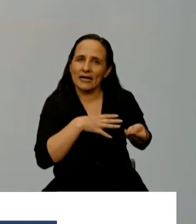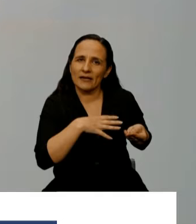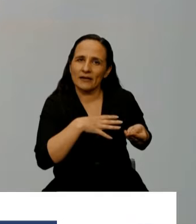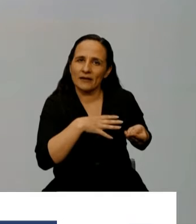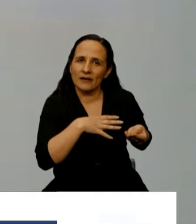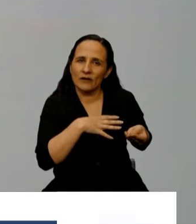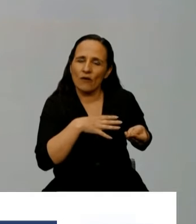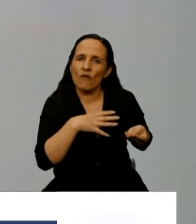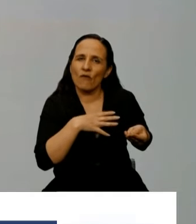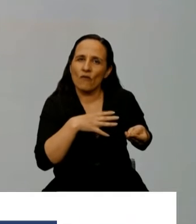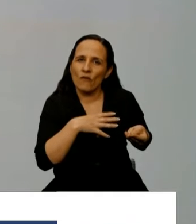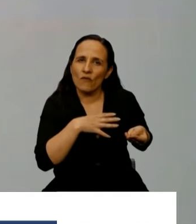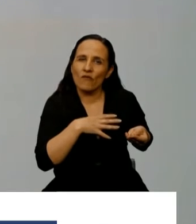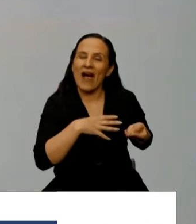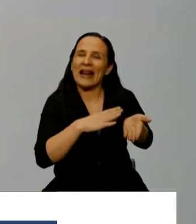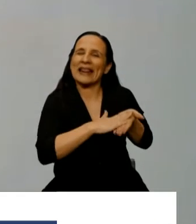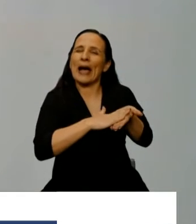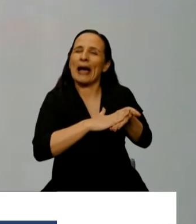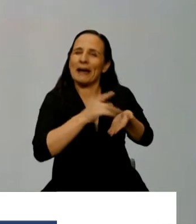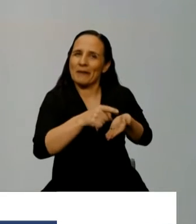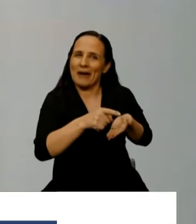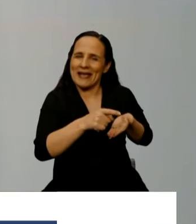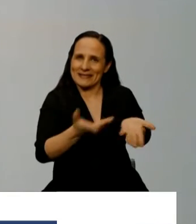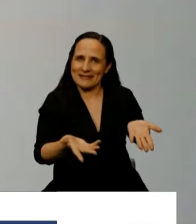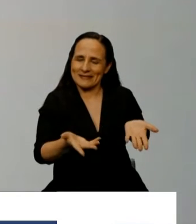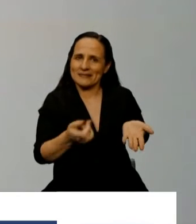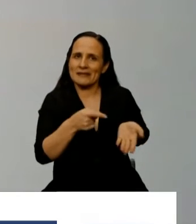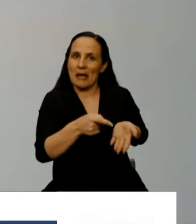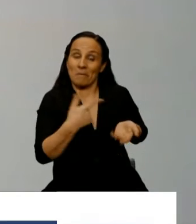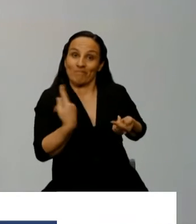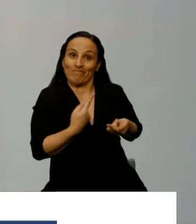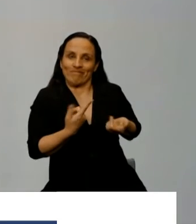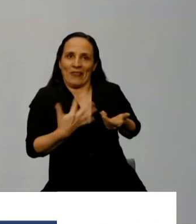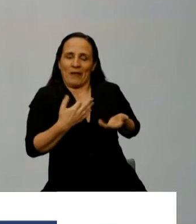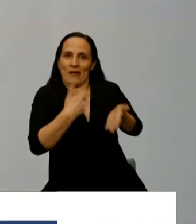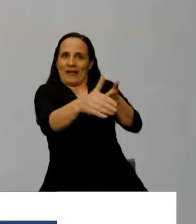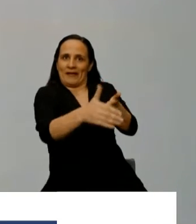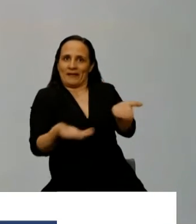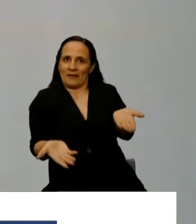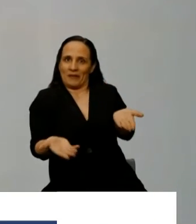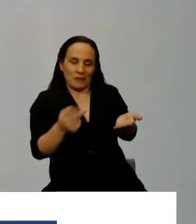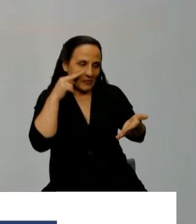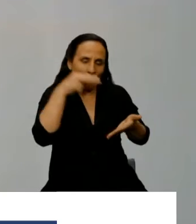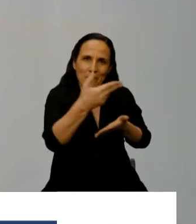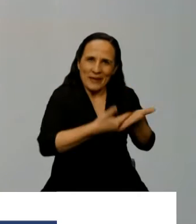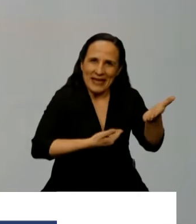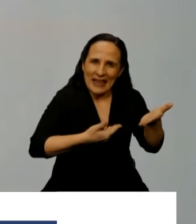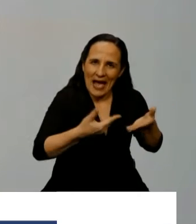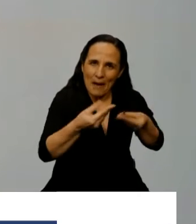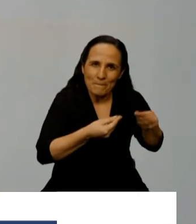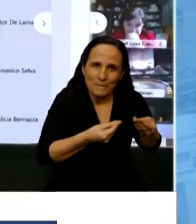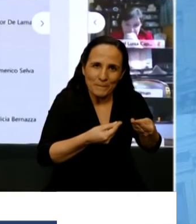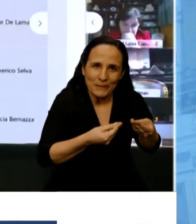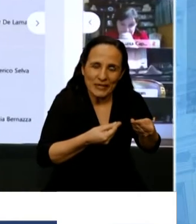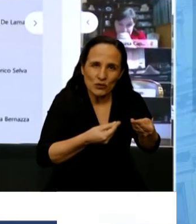que evitan un rechazo. Pero sin embargo, cuando uno mira este presupuesto en la